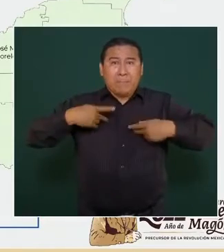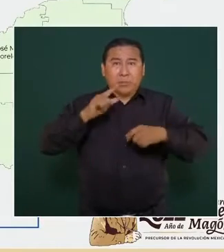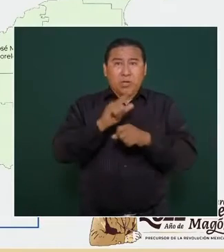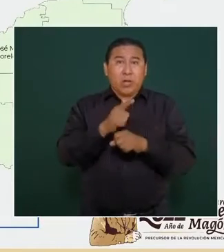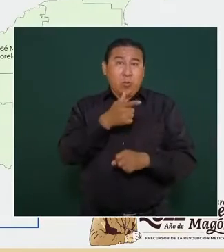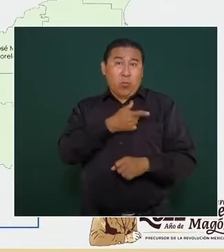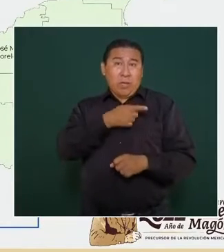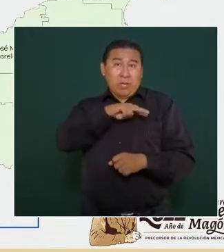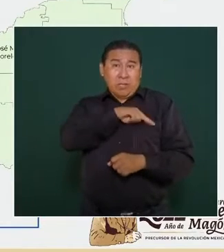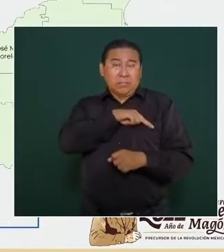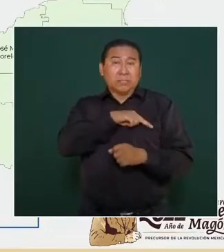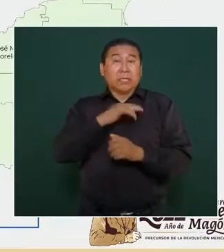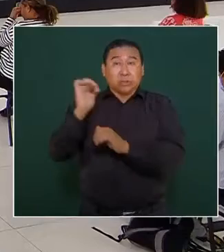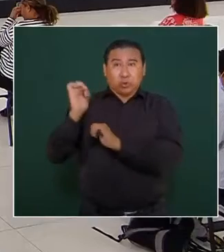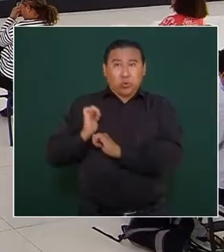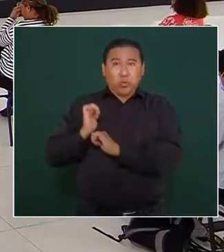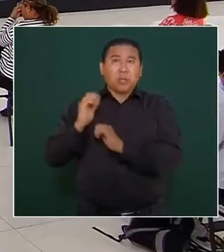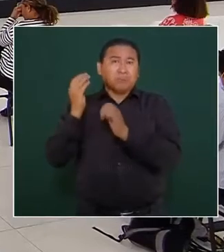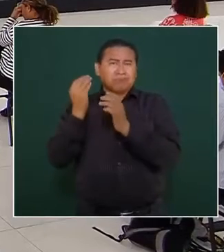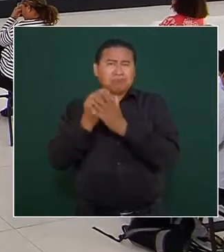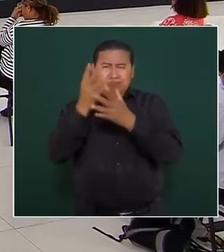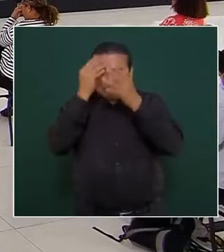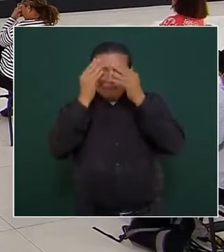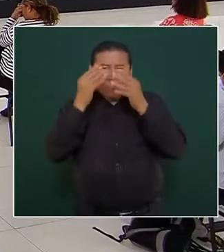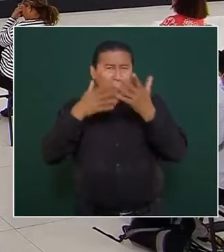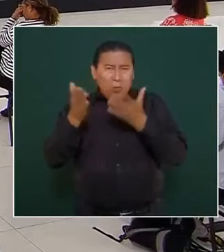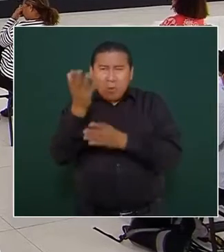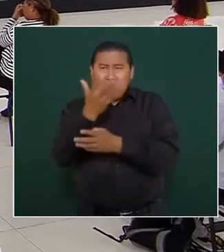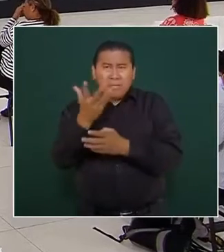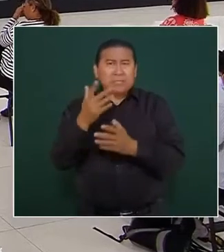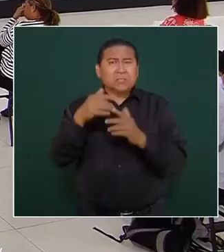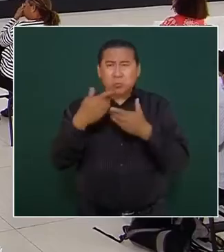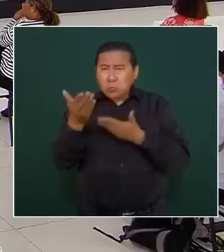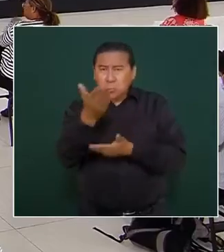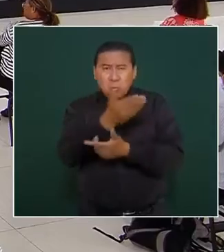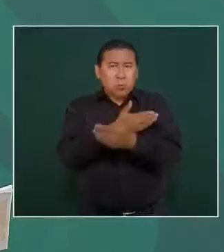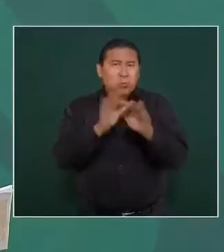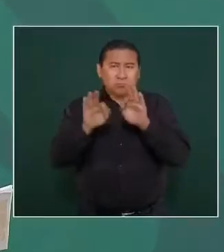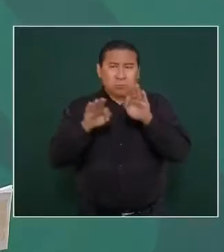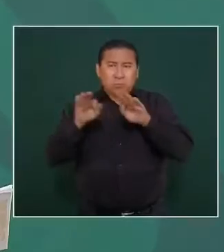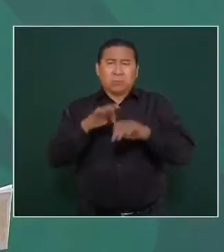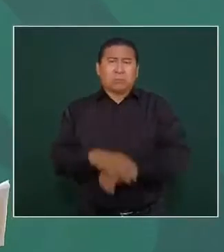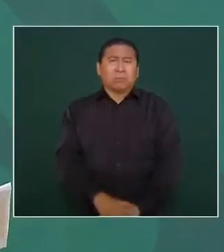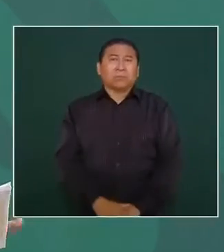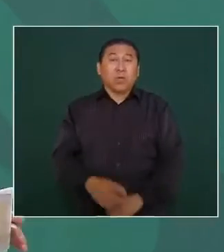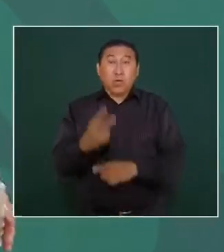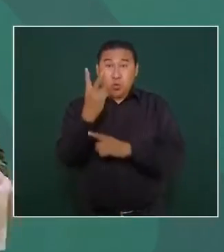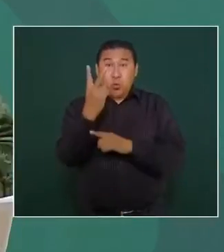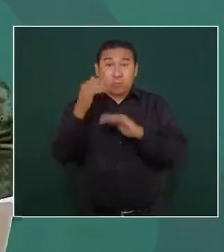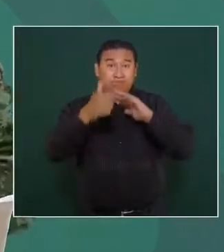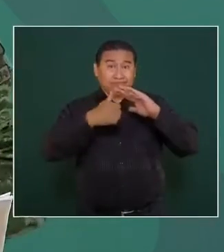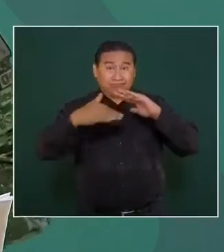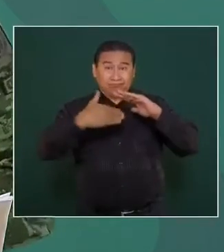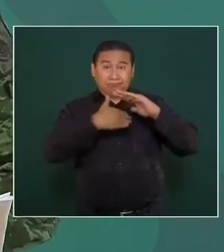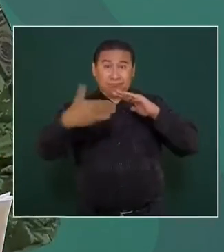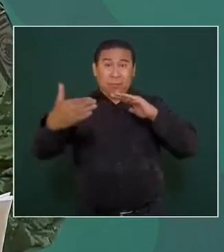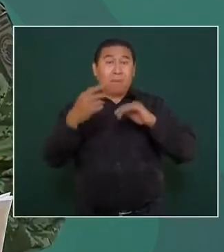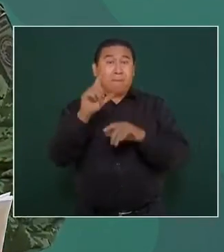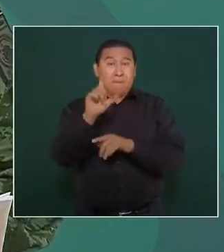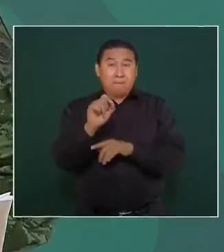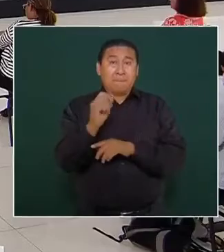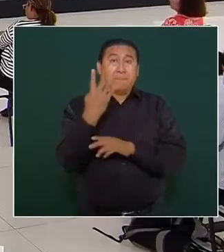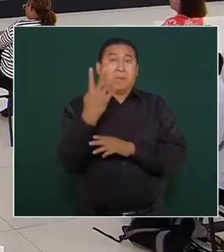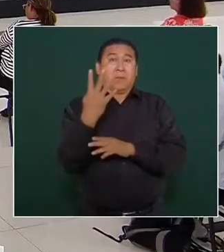Guardia Nacional y Ejército capacitados para realizar estas funciones, dos verificadores,